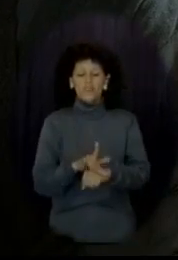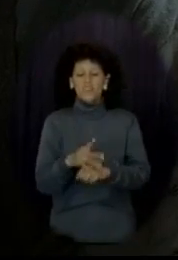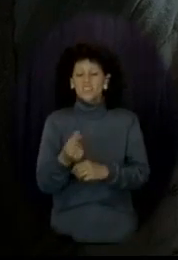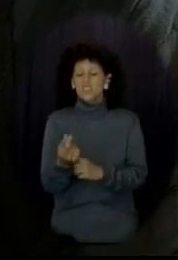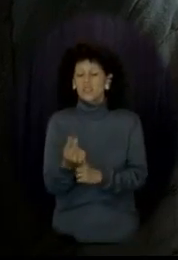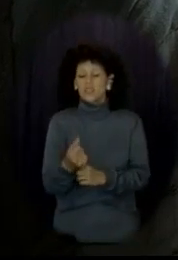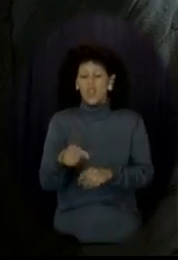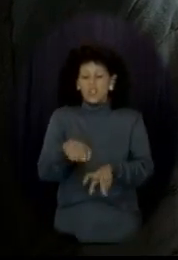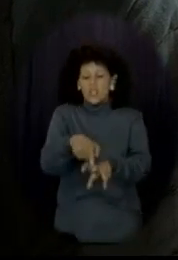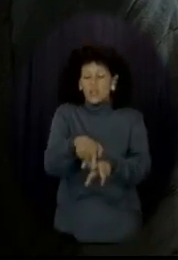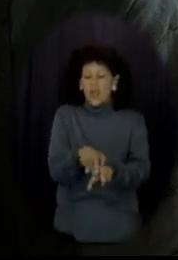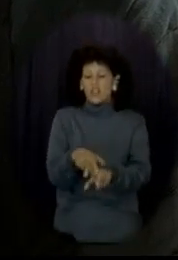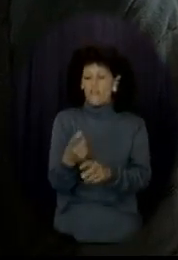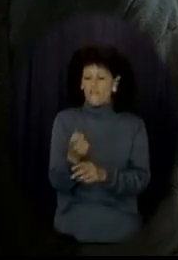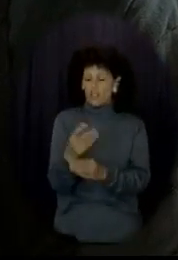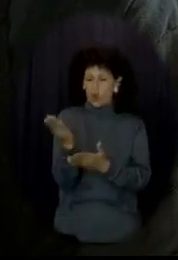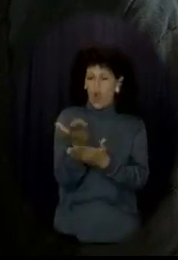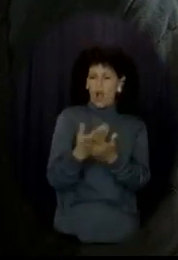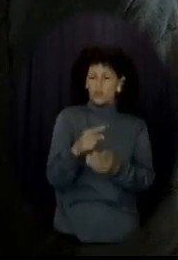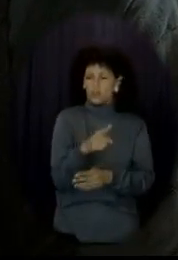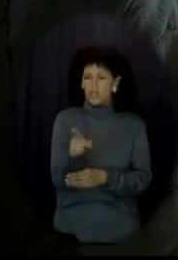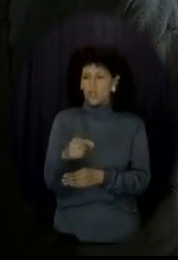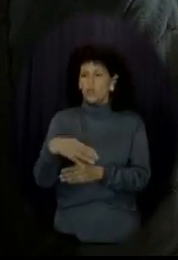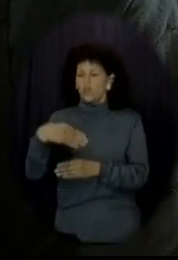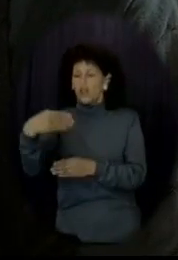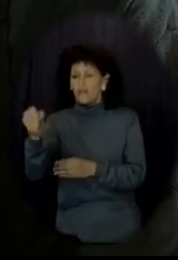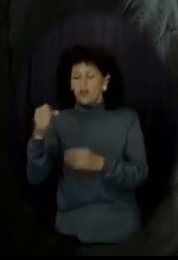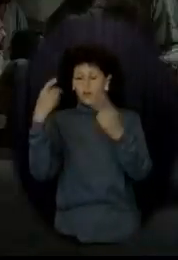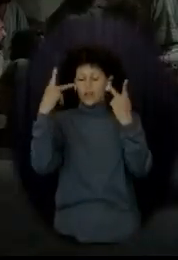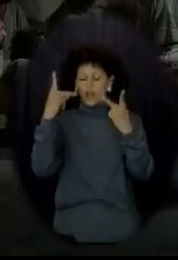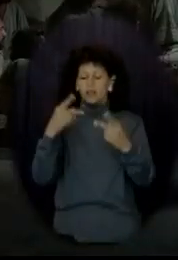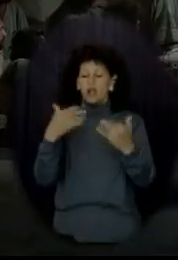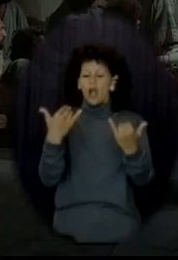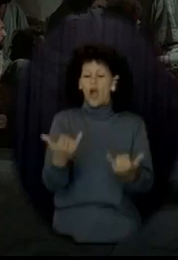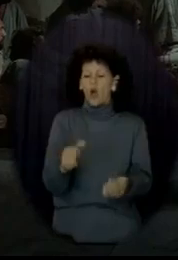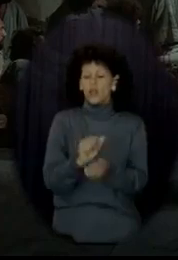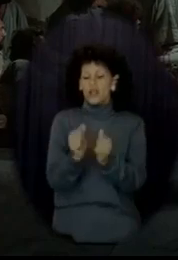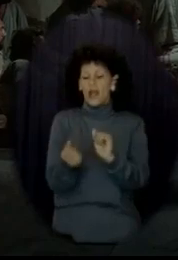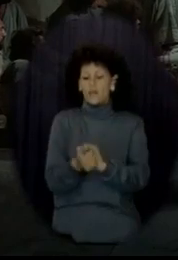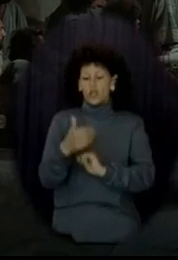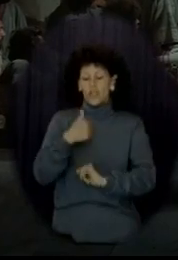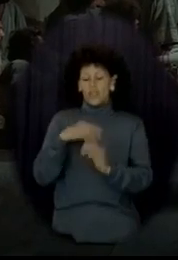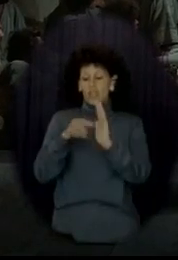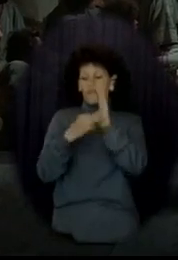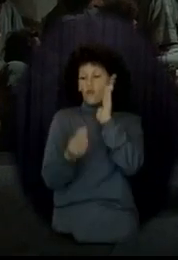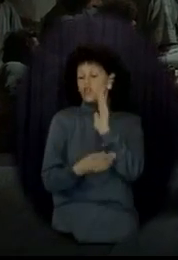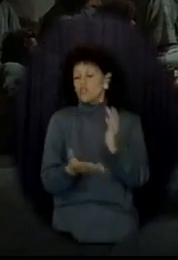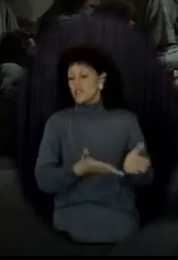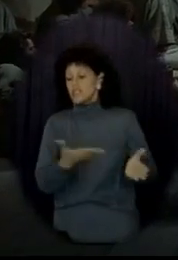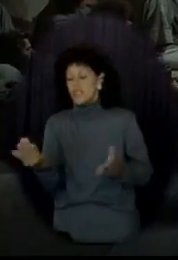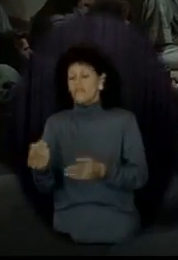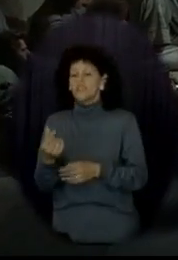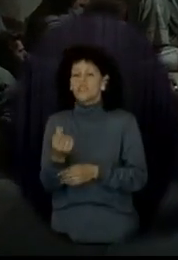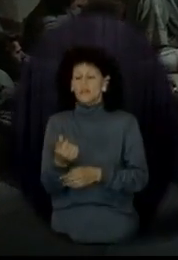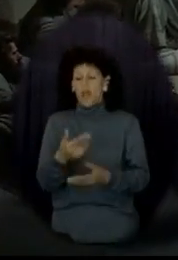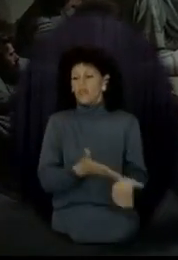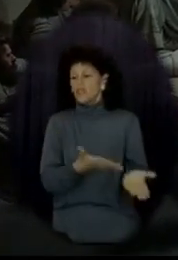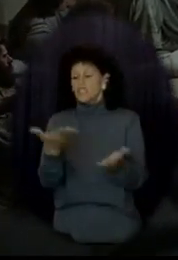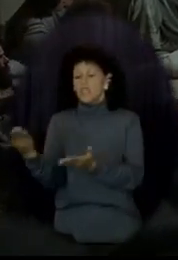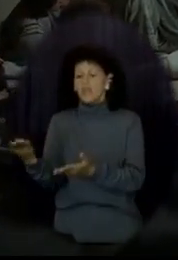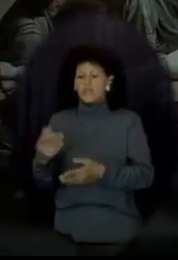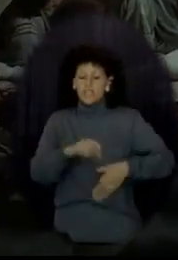¿Cuando los mandé sin dinero ni sandalias, les faltó algo? No, nada. Ahora, en cambio, quien tenga monedero, que lo lleve.